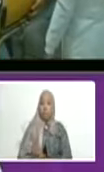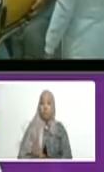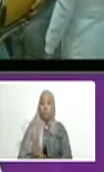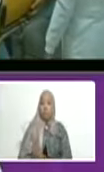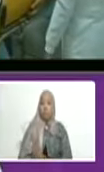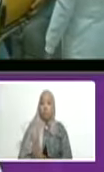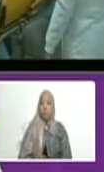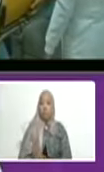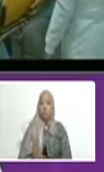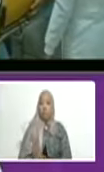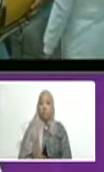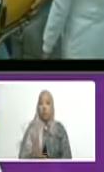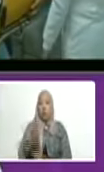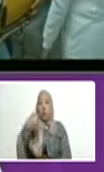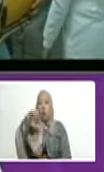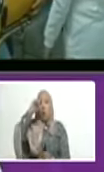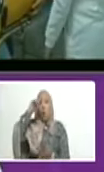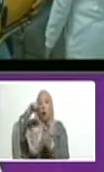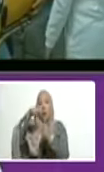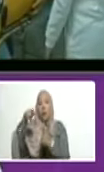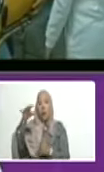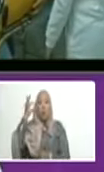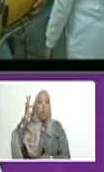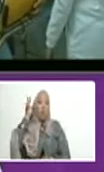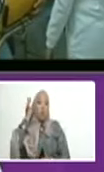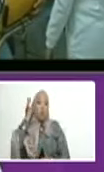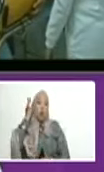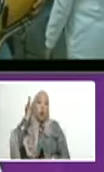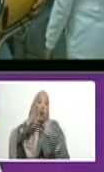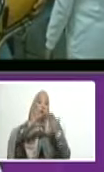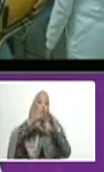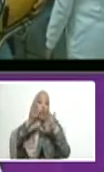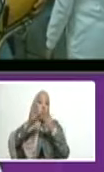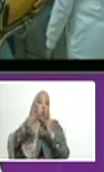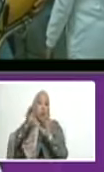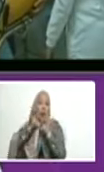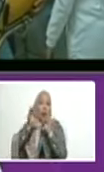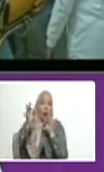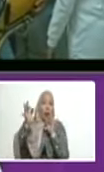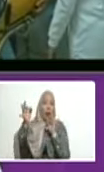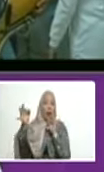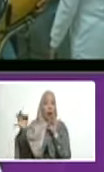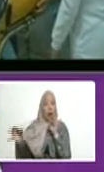Yarisma, el objetivo eras tú en Mirimire.